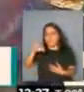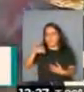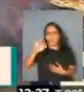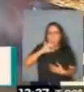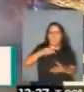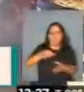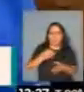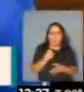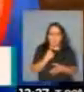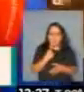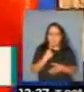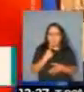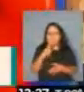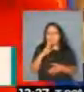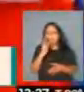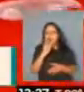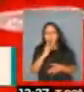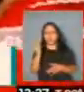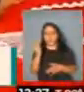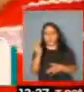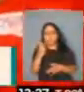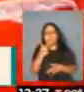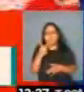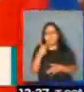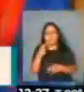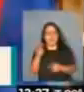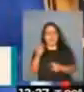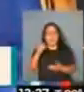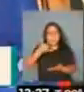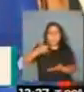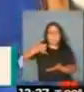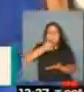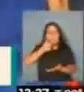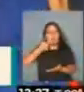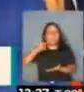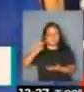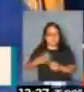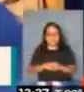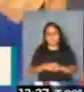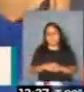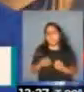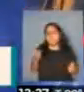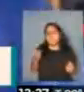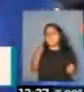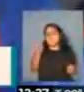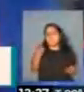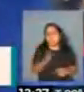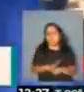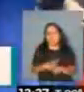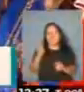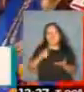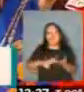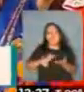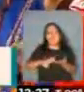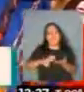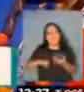eh saborizado con caña o con miel de Caña para qué es esto para qué Esto es para limpiar las